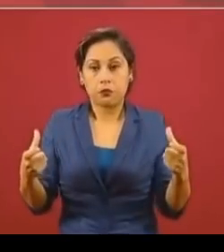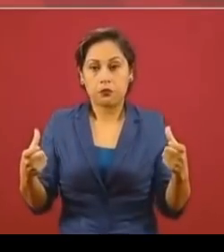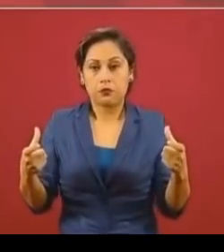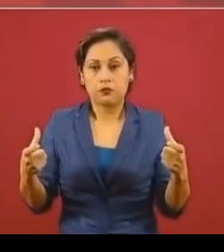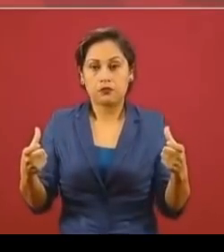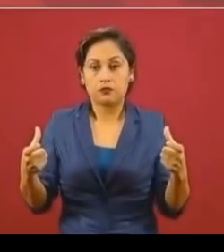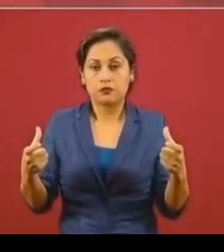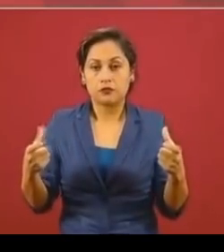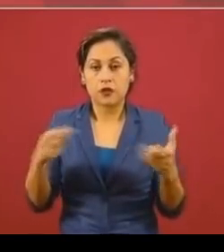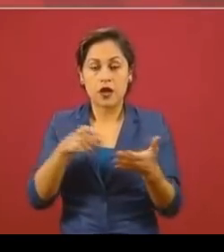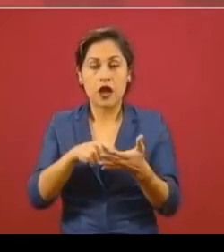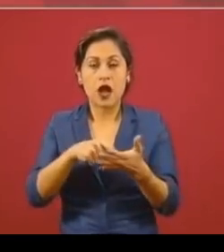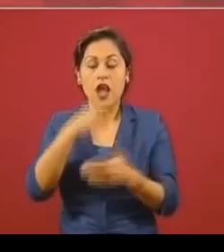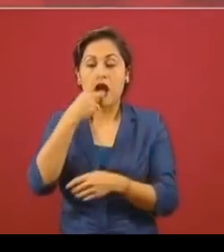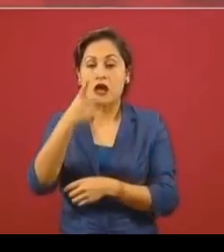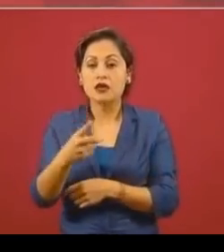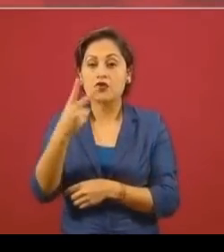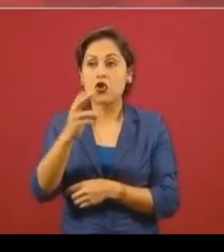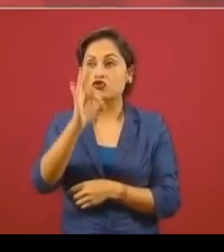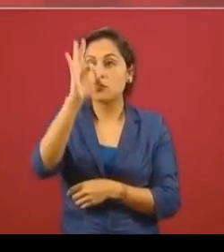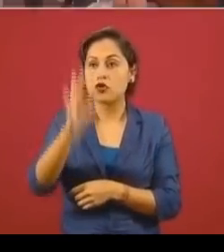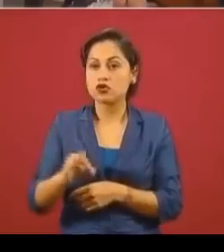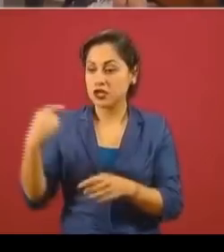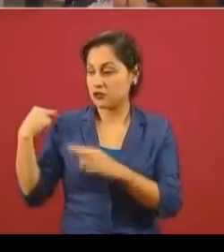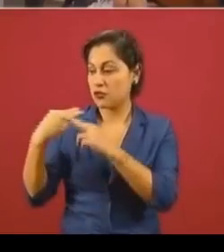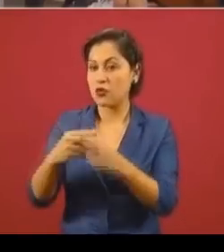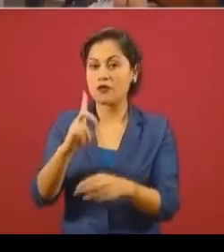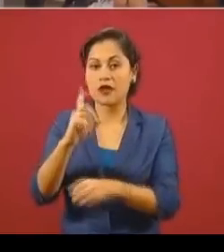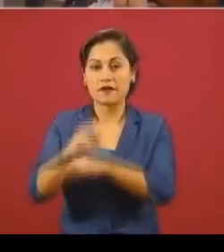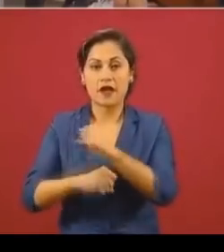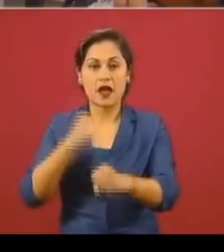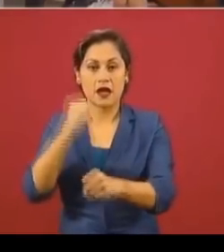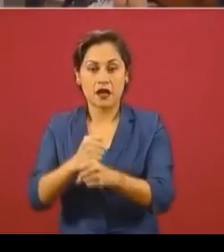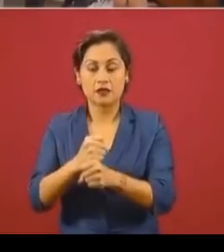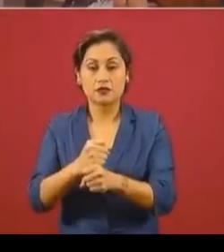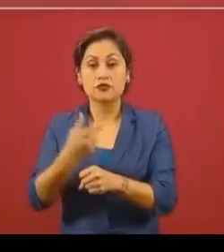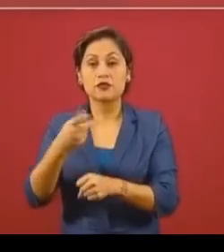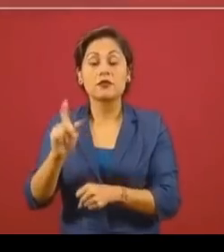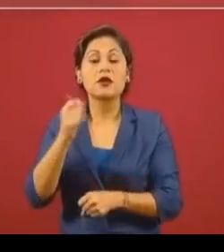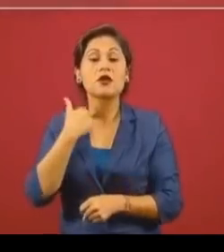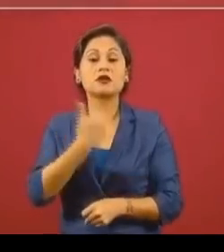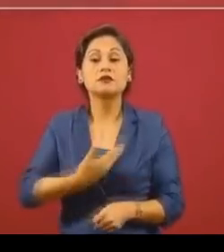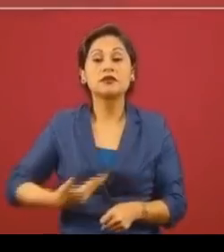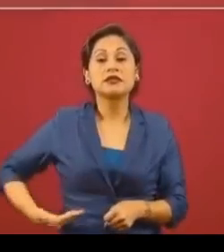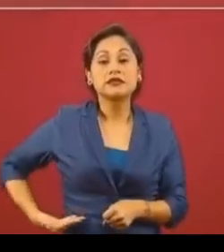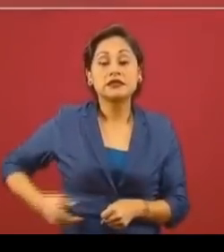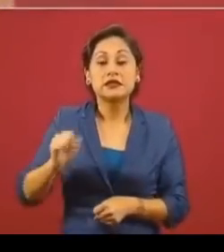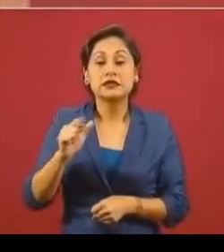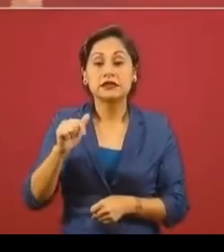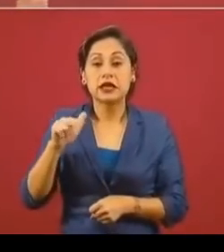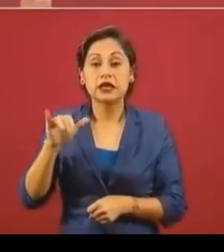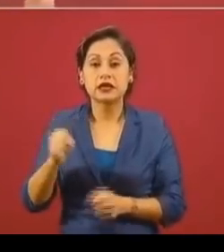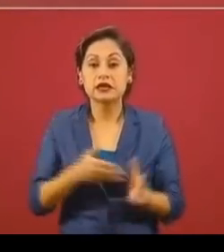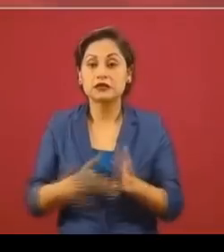fue 2% en 30 años. Y en el sexenio de Salinas fue